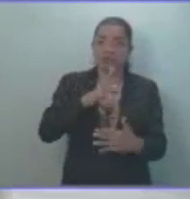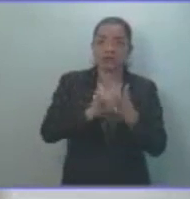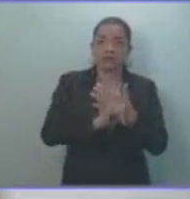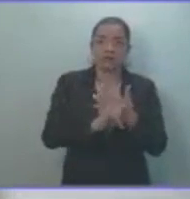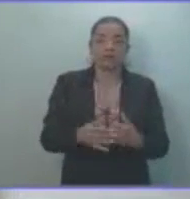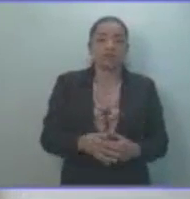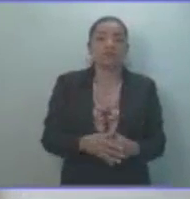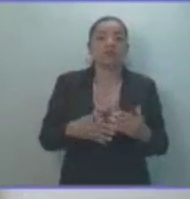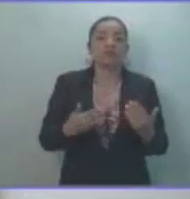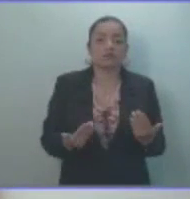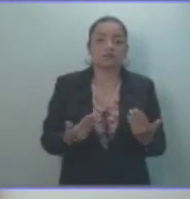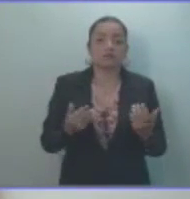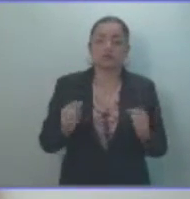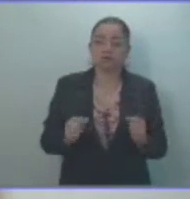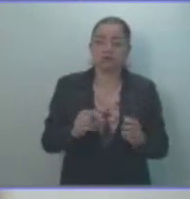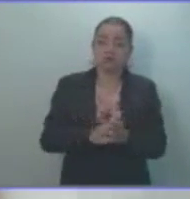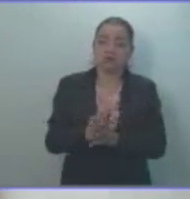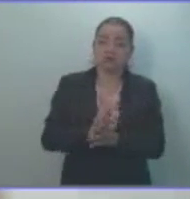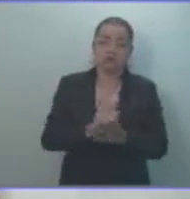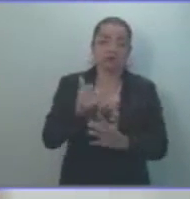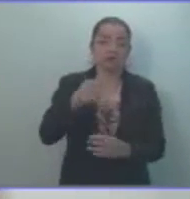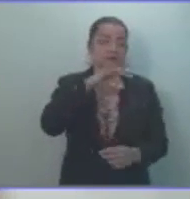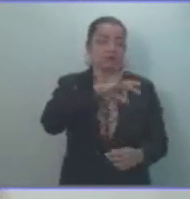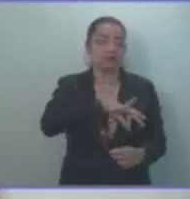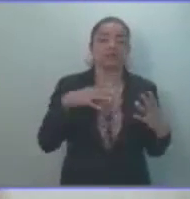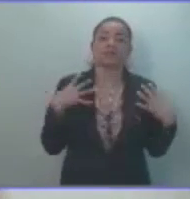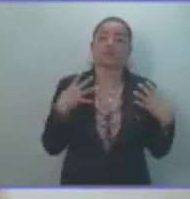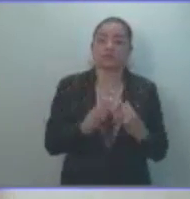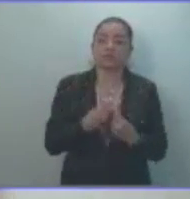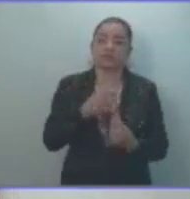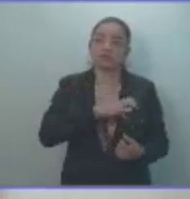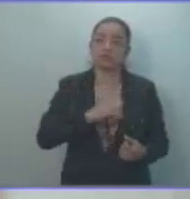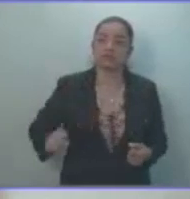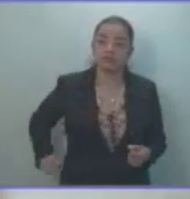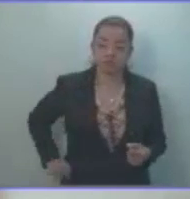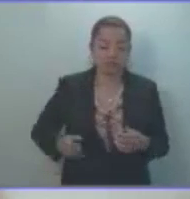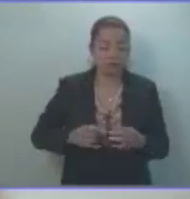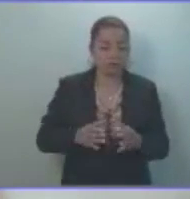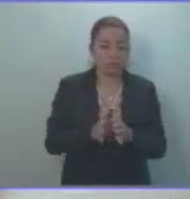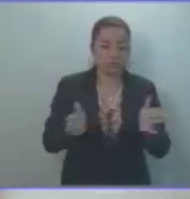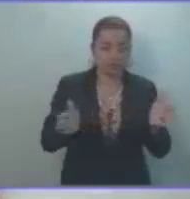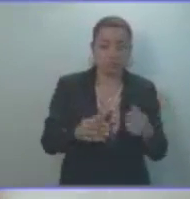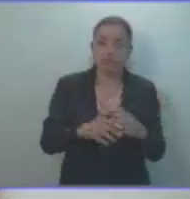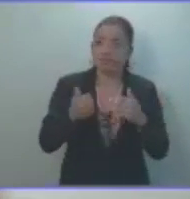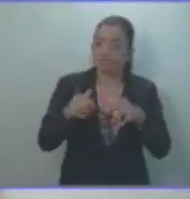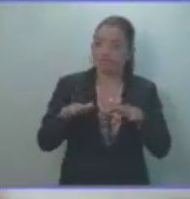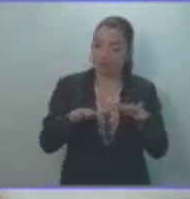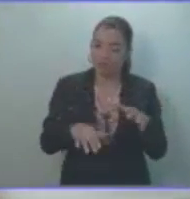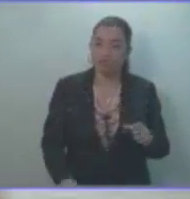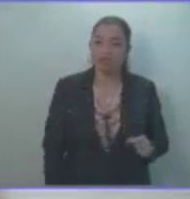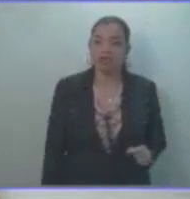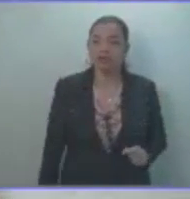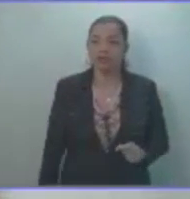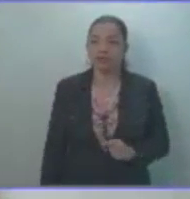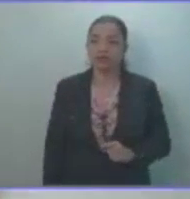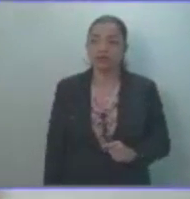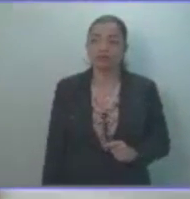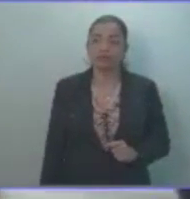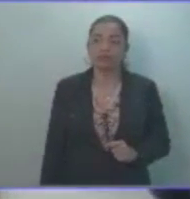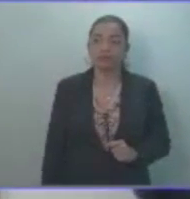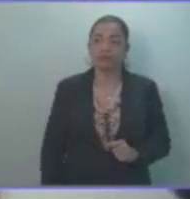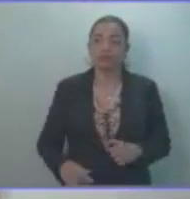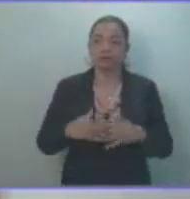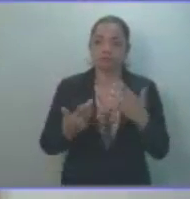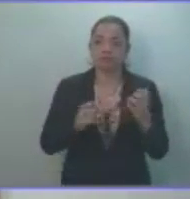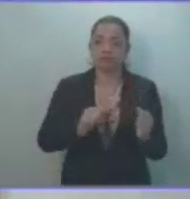estratégicos y prioritarios en beneficio de la sociedad salvadoreña en general. Muchas gracias. Gracias,